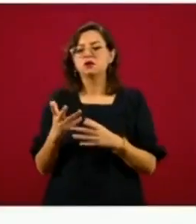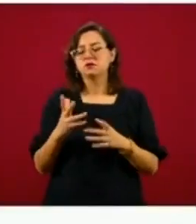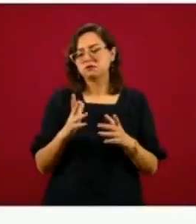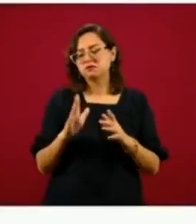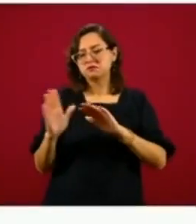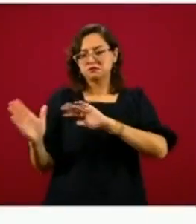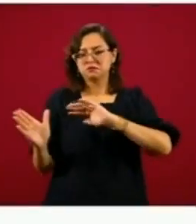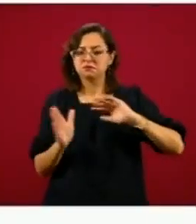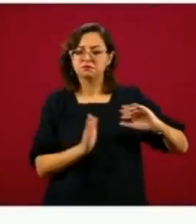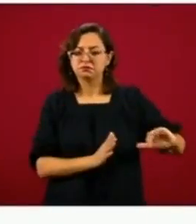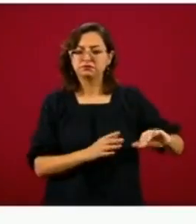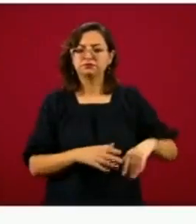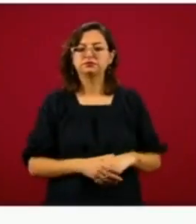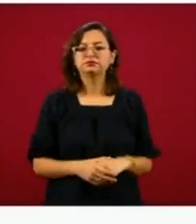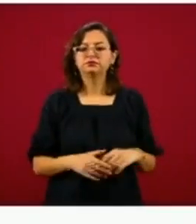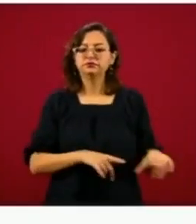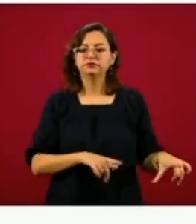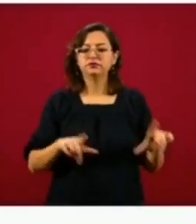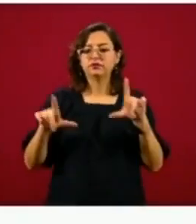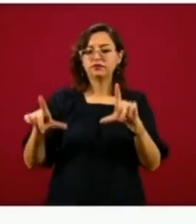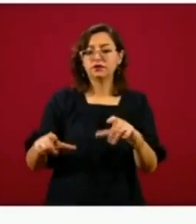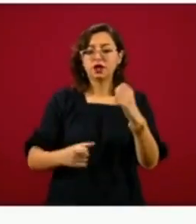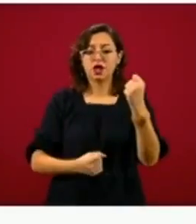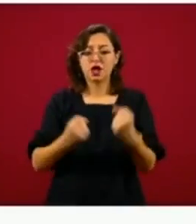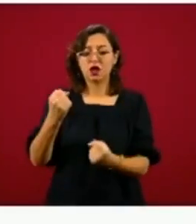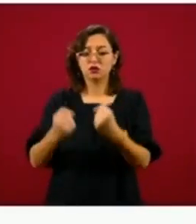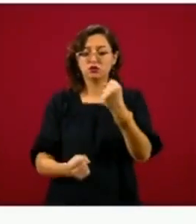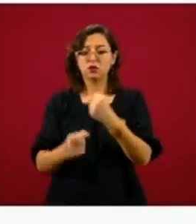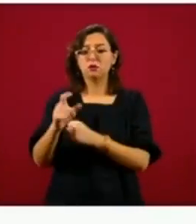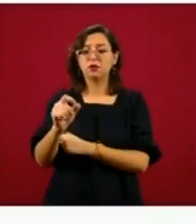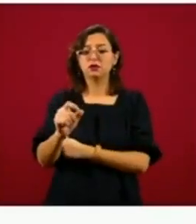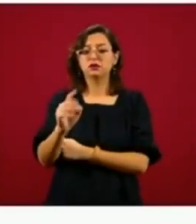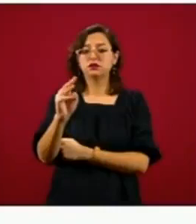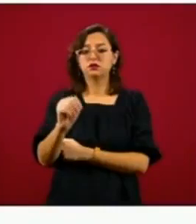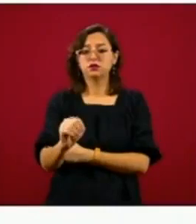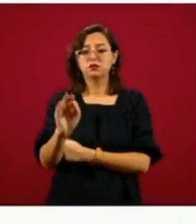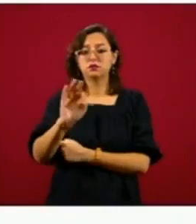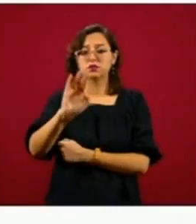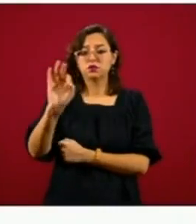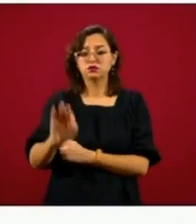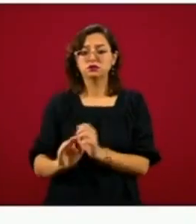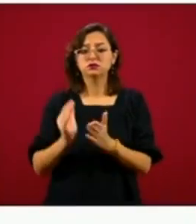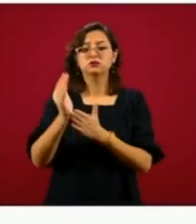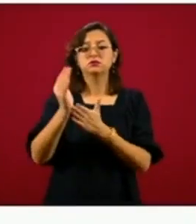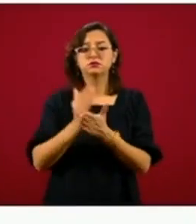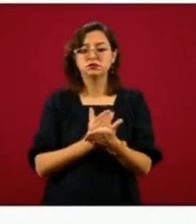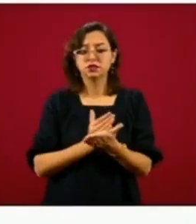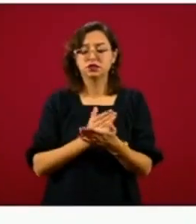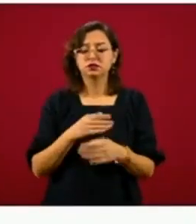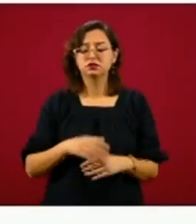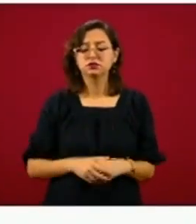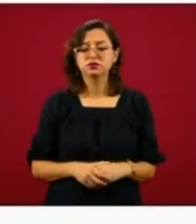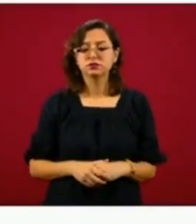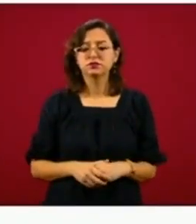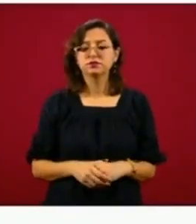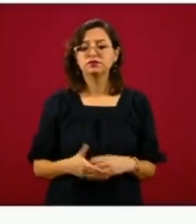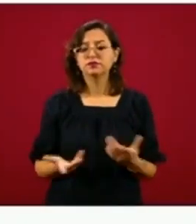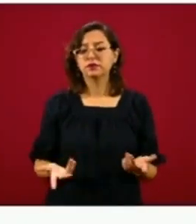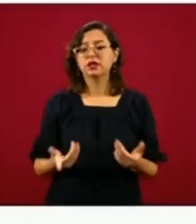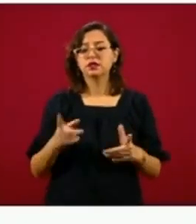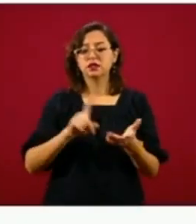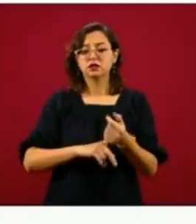del 20.9% en robo a transeúnte, 44% menos en robo en transporte público